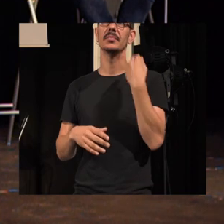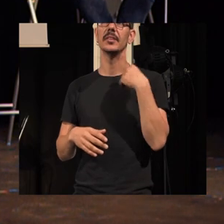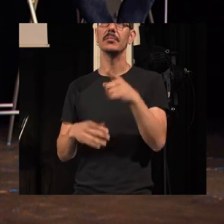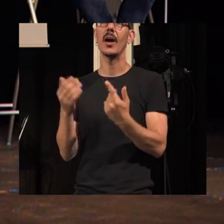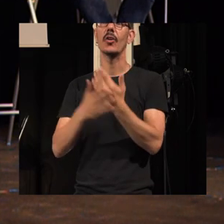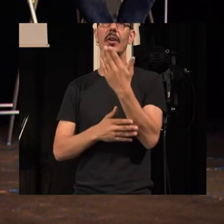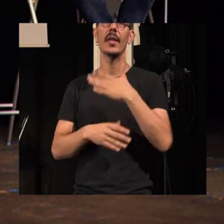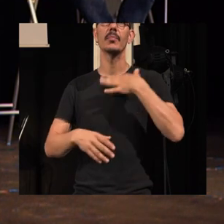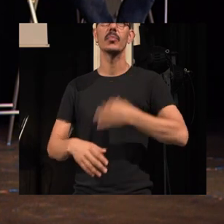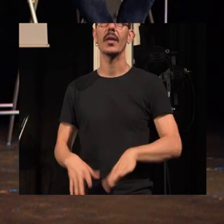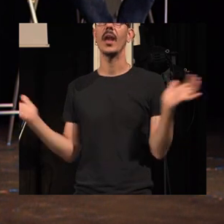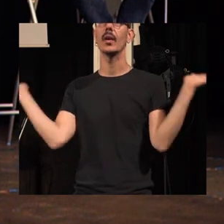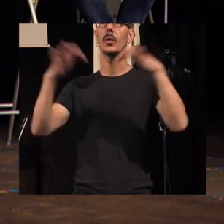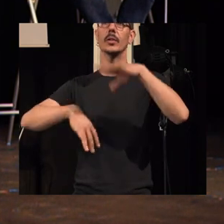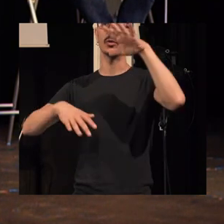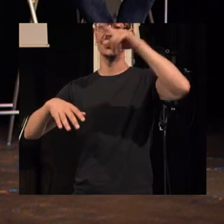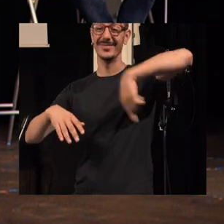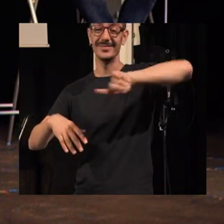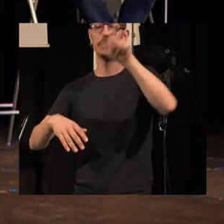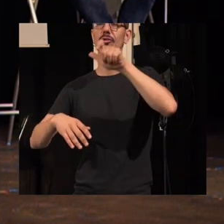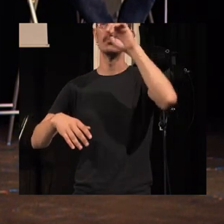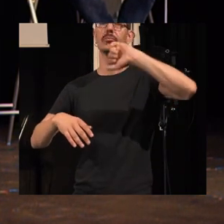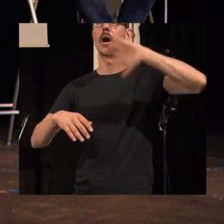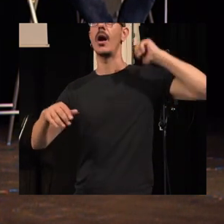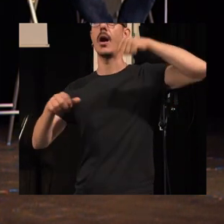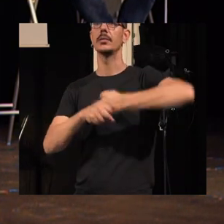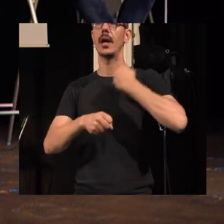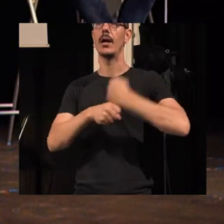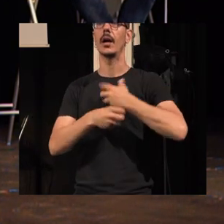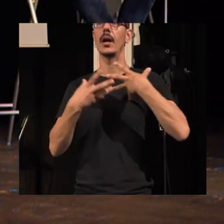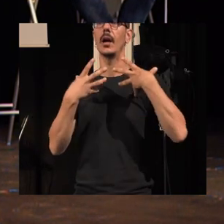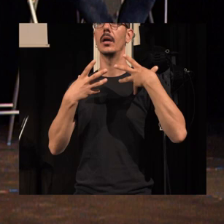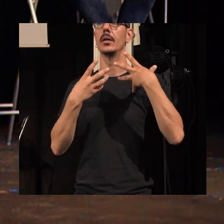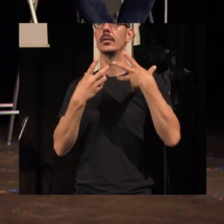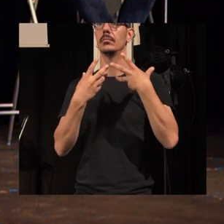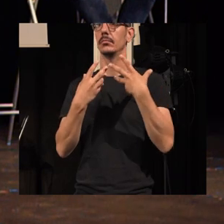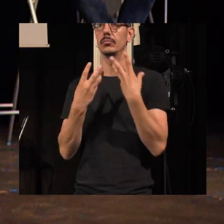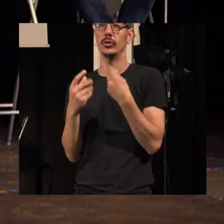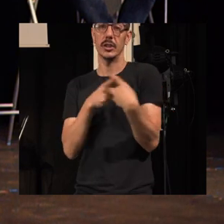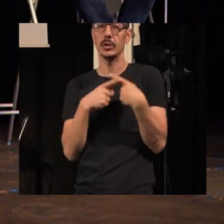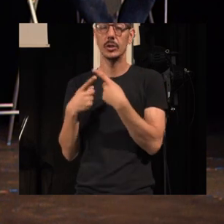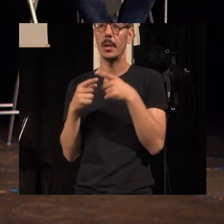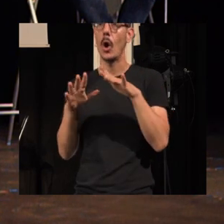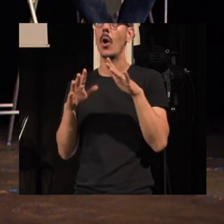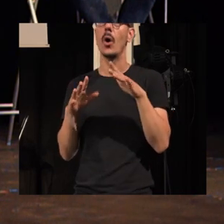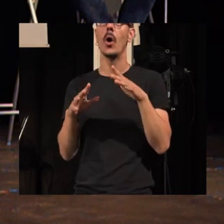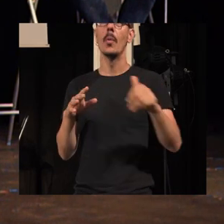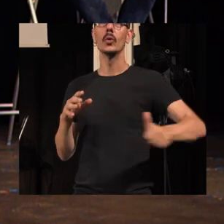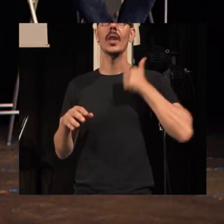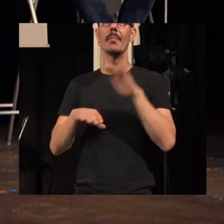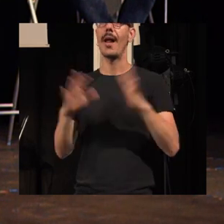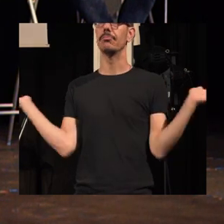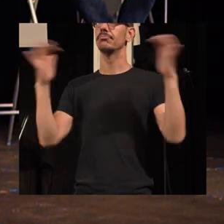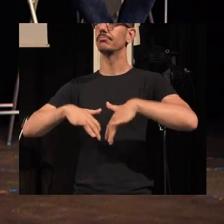gente que hace muchos años llevamos haciendo cosas, pero que no siempre tenemos la oportunidad de poner en común o de